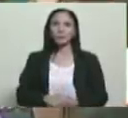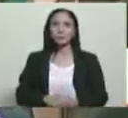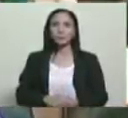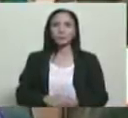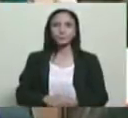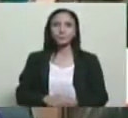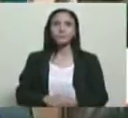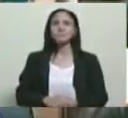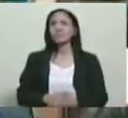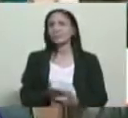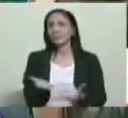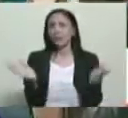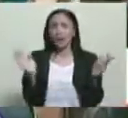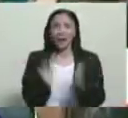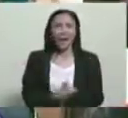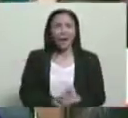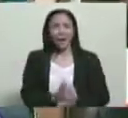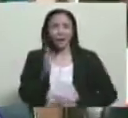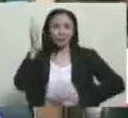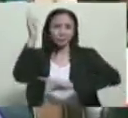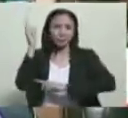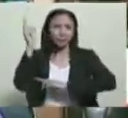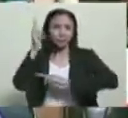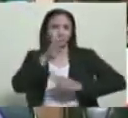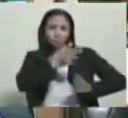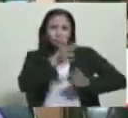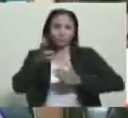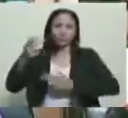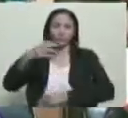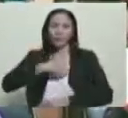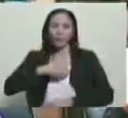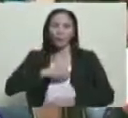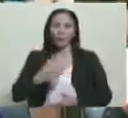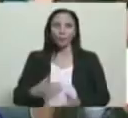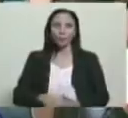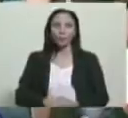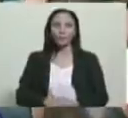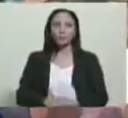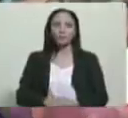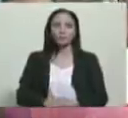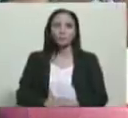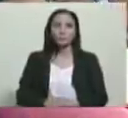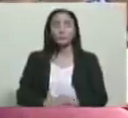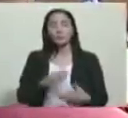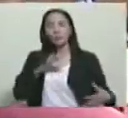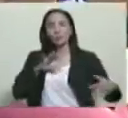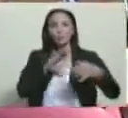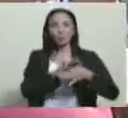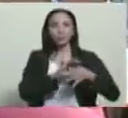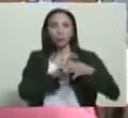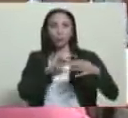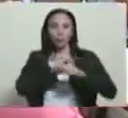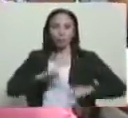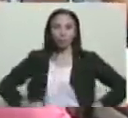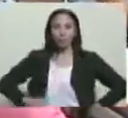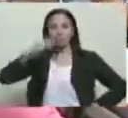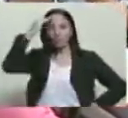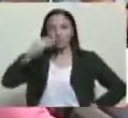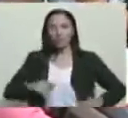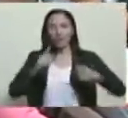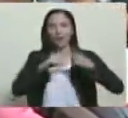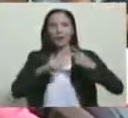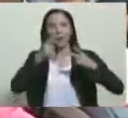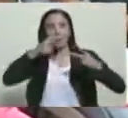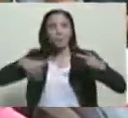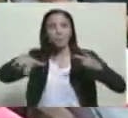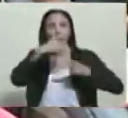Ni que saquen ametralladoras contra el pueblo, no podrán con el pueblo. Y la Unión Cívico-Militar, no podrán con la Fuerza